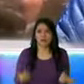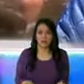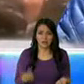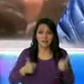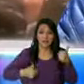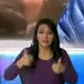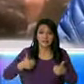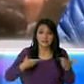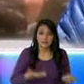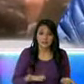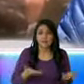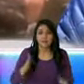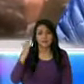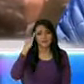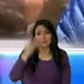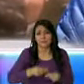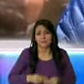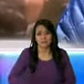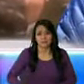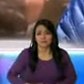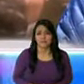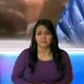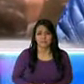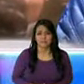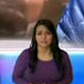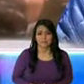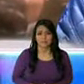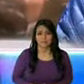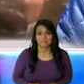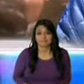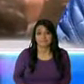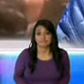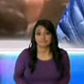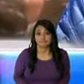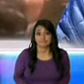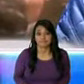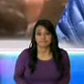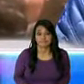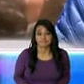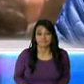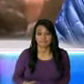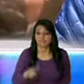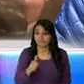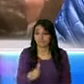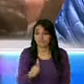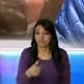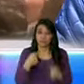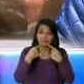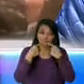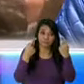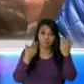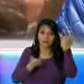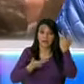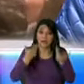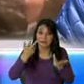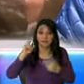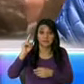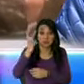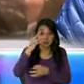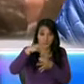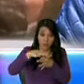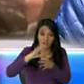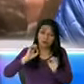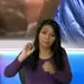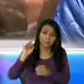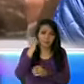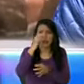candidato que se sabe perdido. Ya sea con el pronunciamiento en el supuesto de que tengamos una sola vuelta,